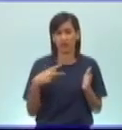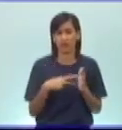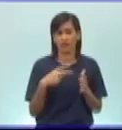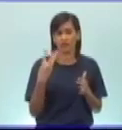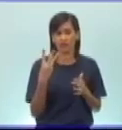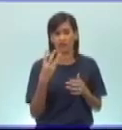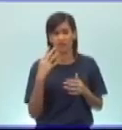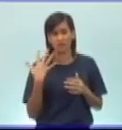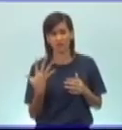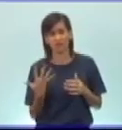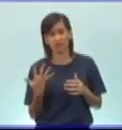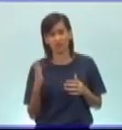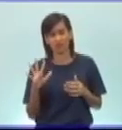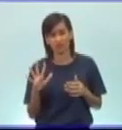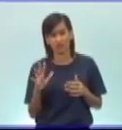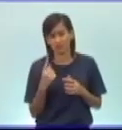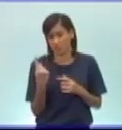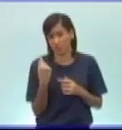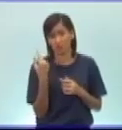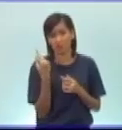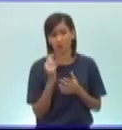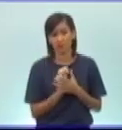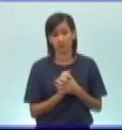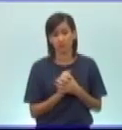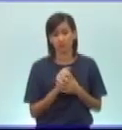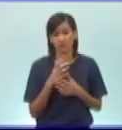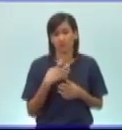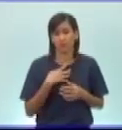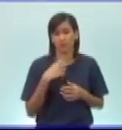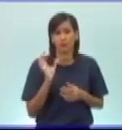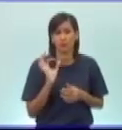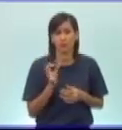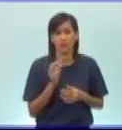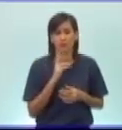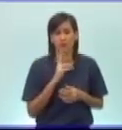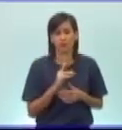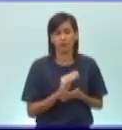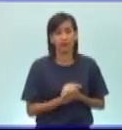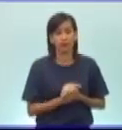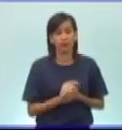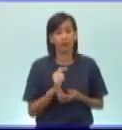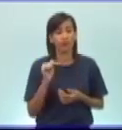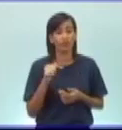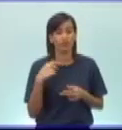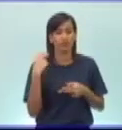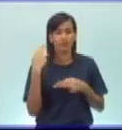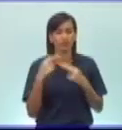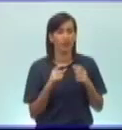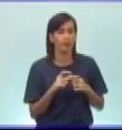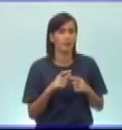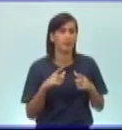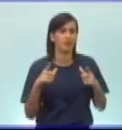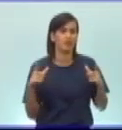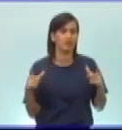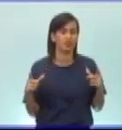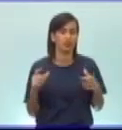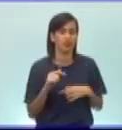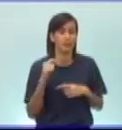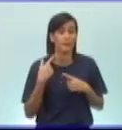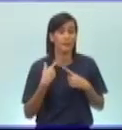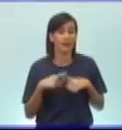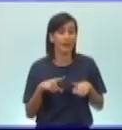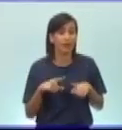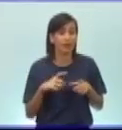a 5, solo el 1 y obtendríamos el mismo resultado. Entonces lo hacemos mediante la ampliación, pero mediante la